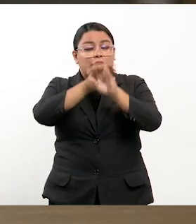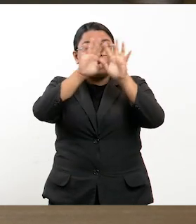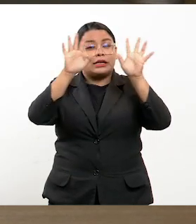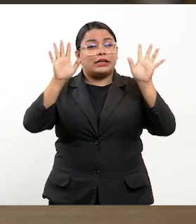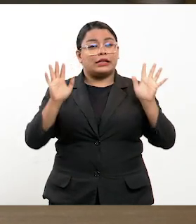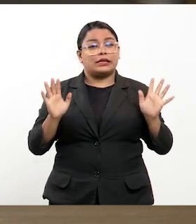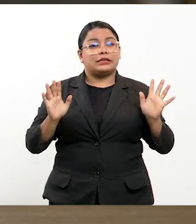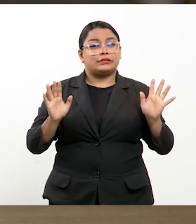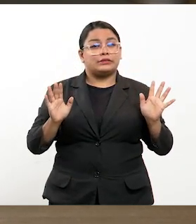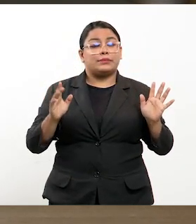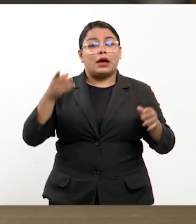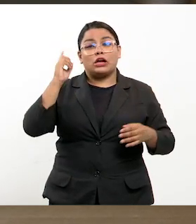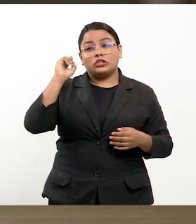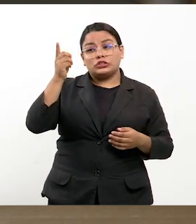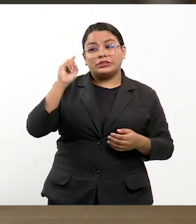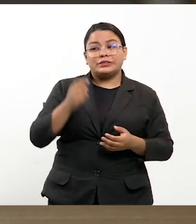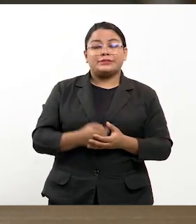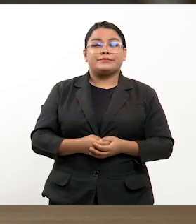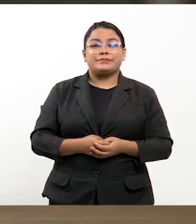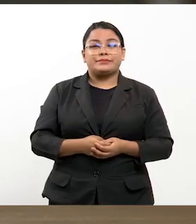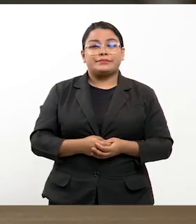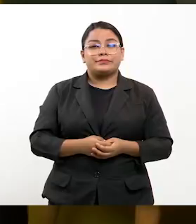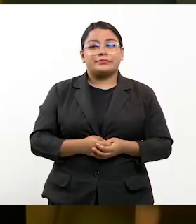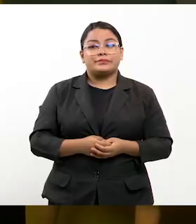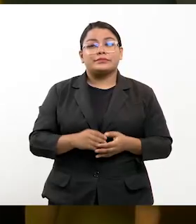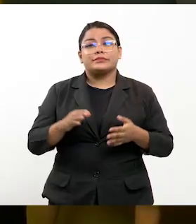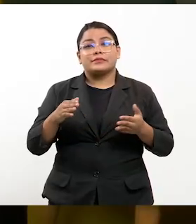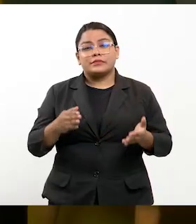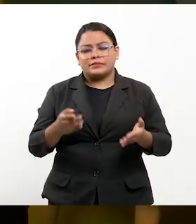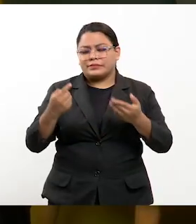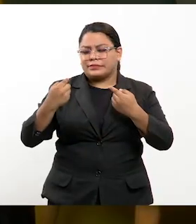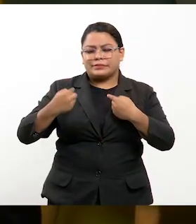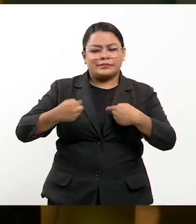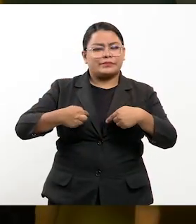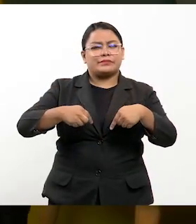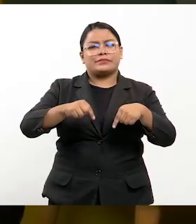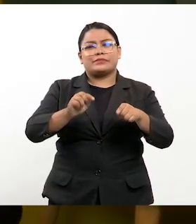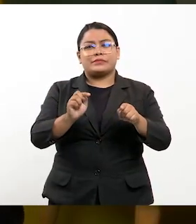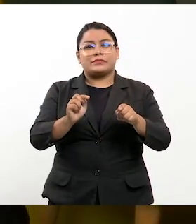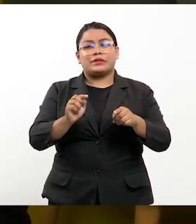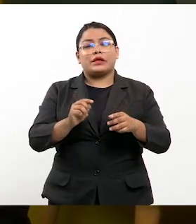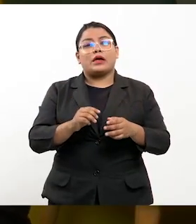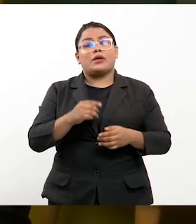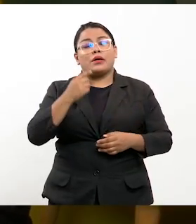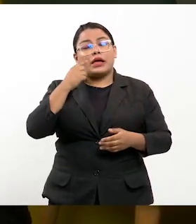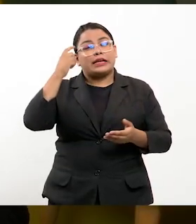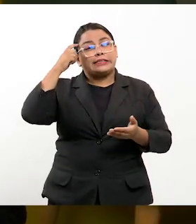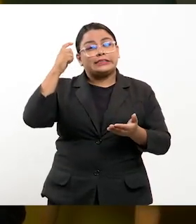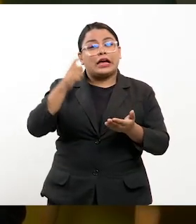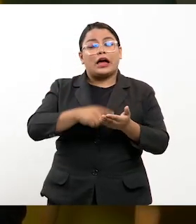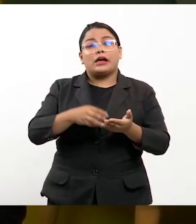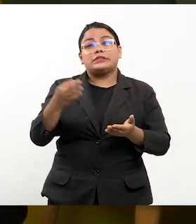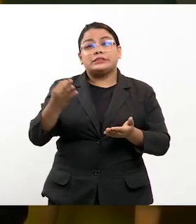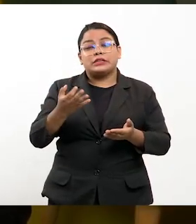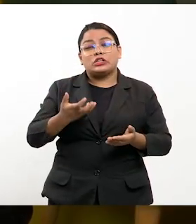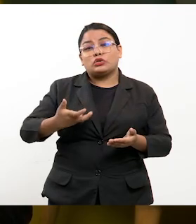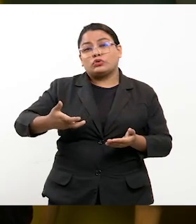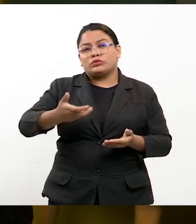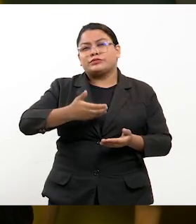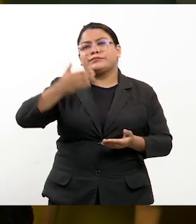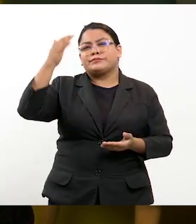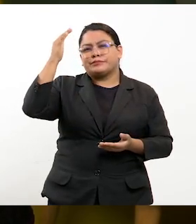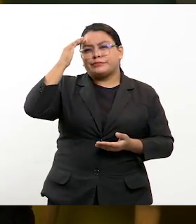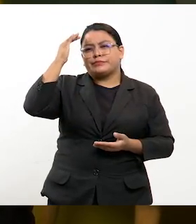aclaración para nuestros docentes. Y es que constantemente nos solicitan las pruebas. Nosotros